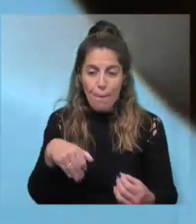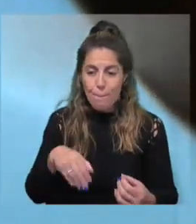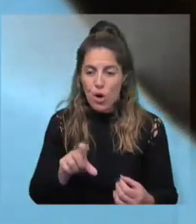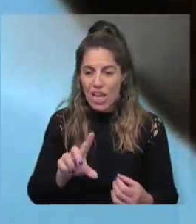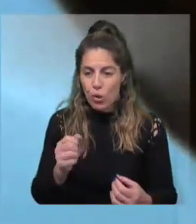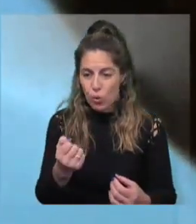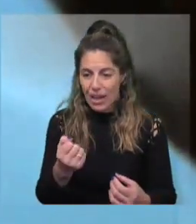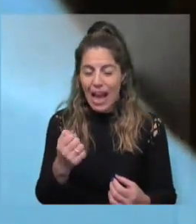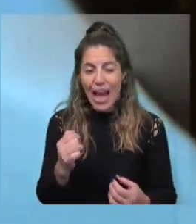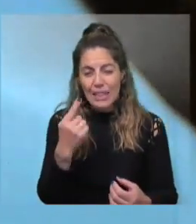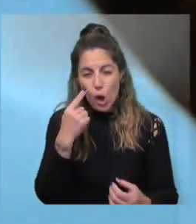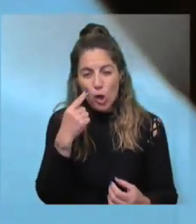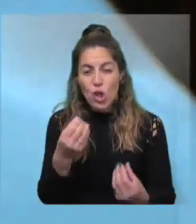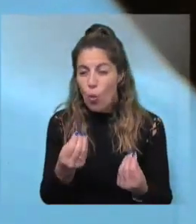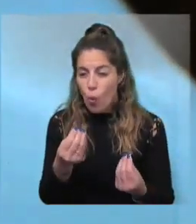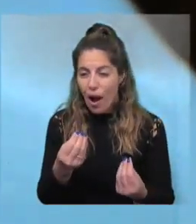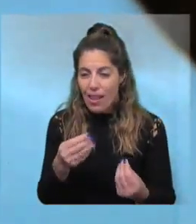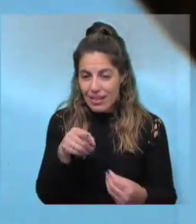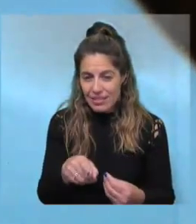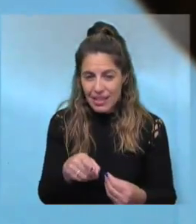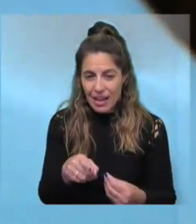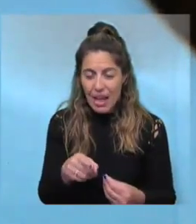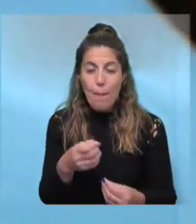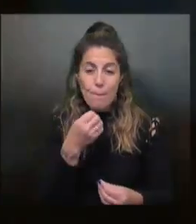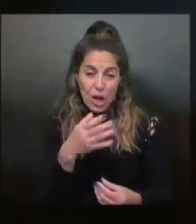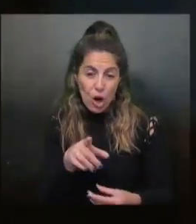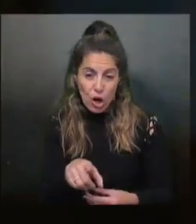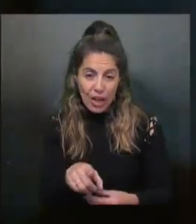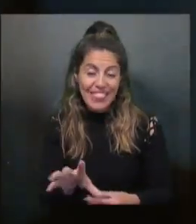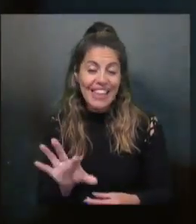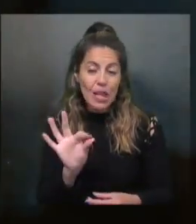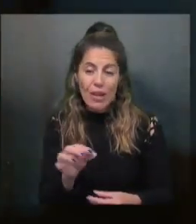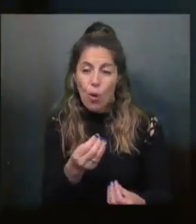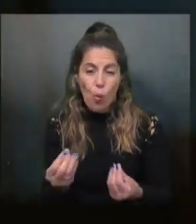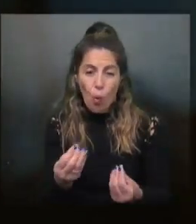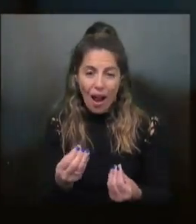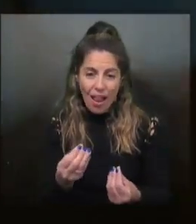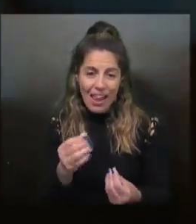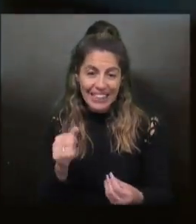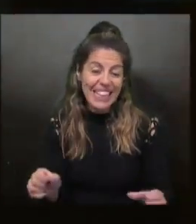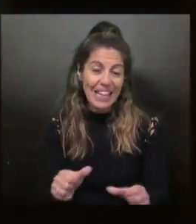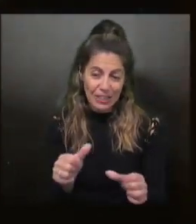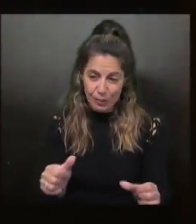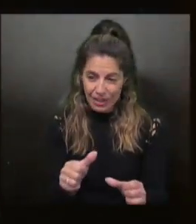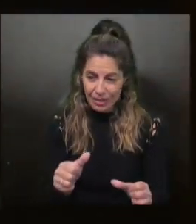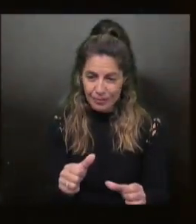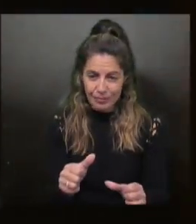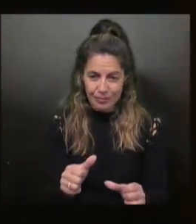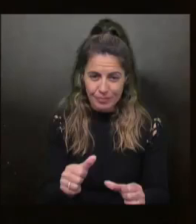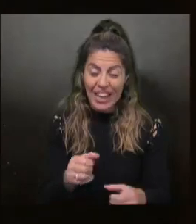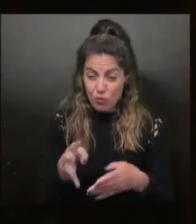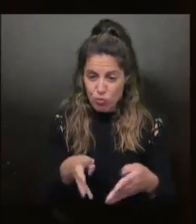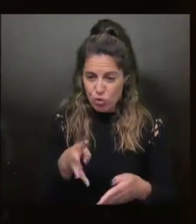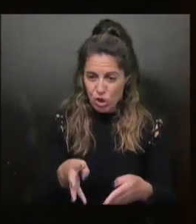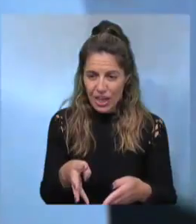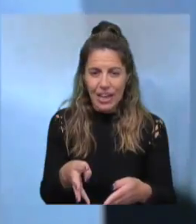hay que conocer cuáles son estas moléculas y en el mejor de los casos determinar cuál molécula es la que tiene actividad. Y